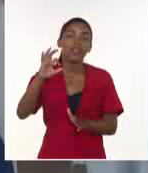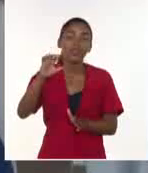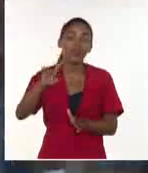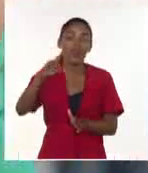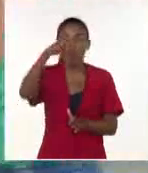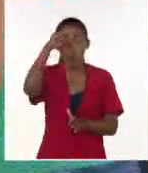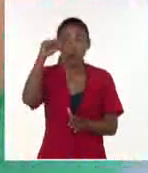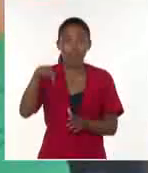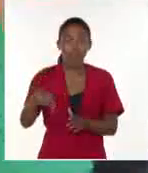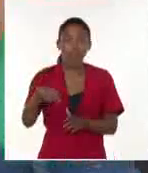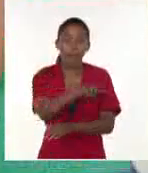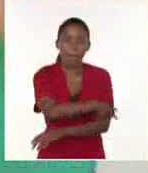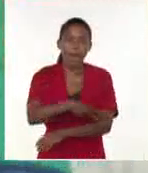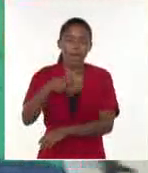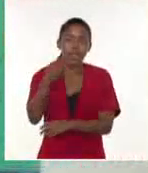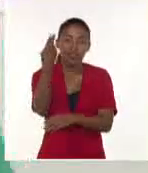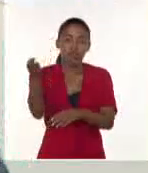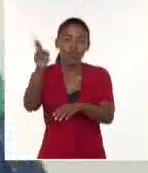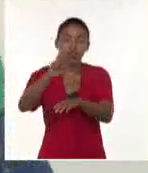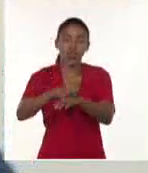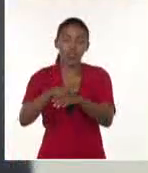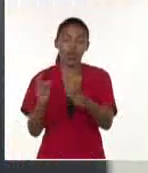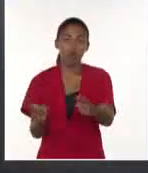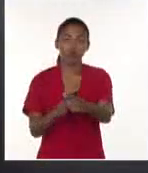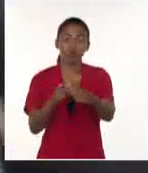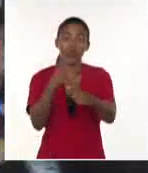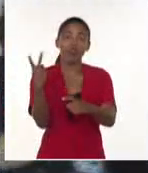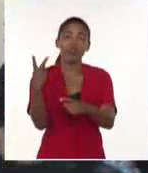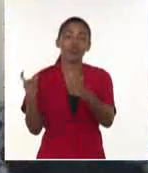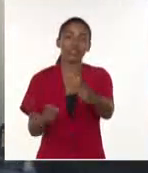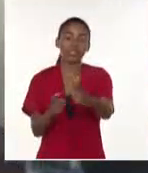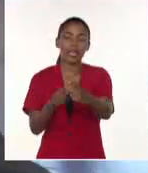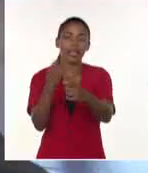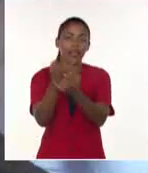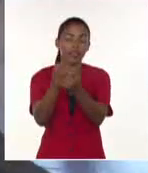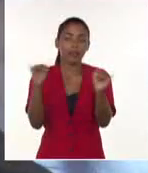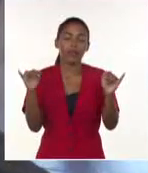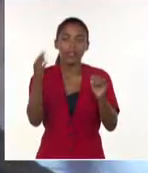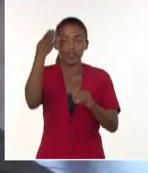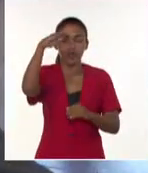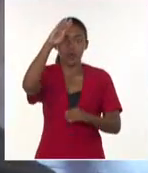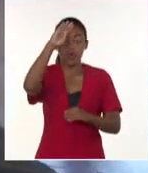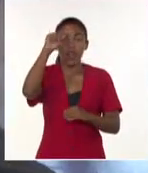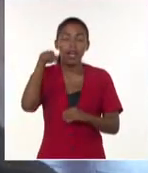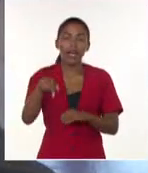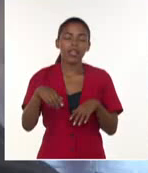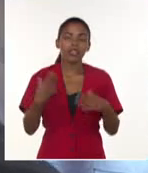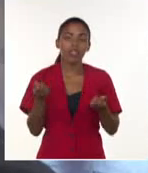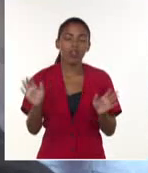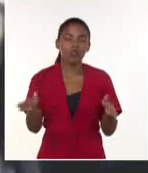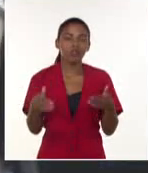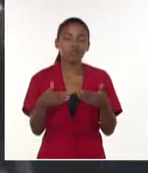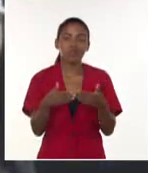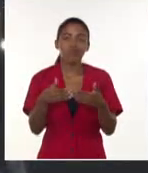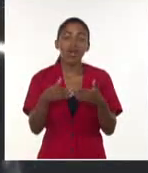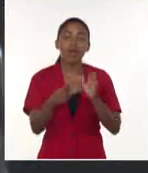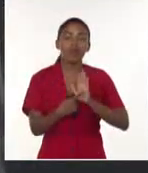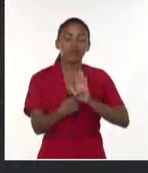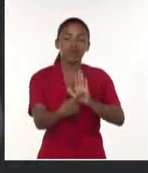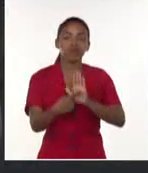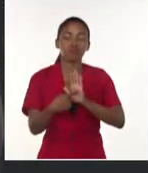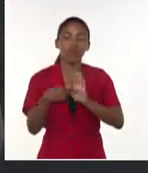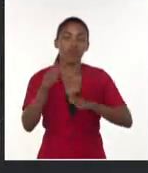luchó en las dos guerras independentistas. La actividad finalizó con la presentación de los muñequitos de